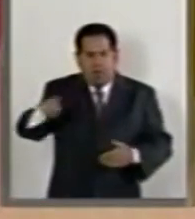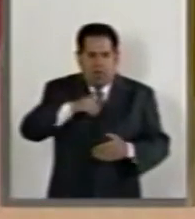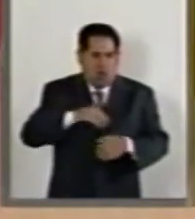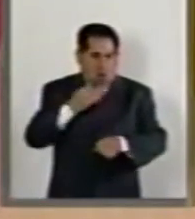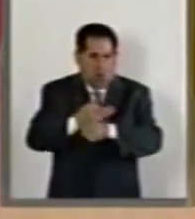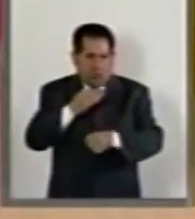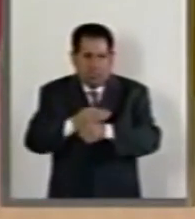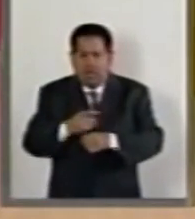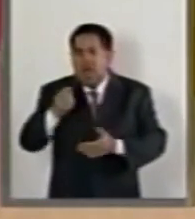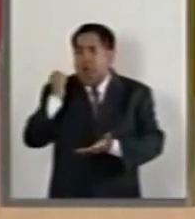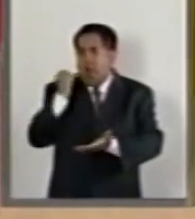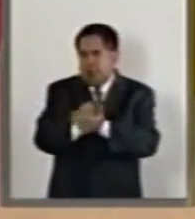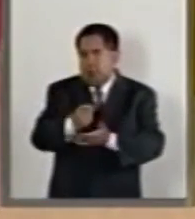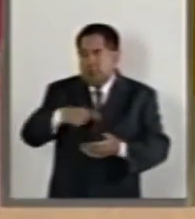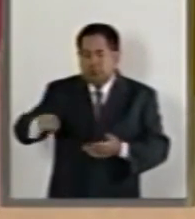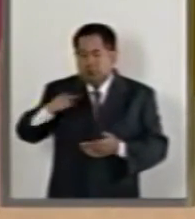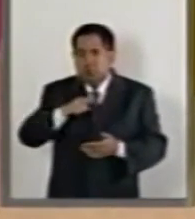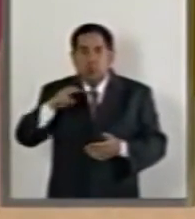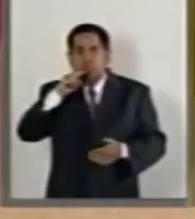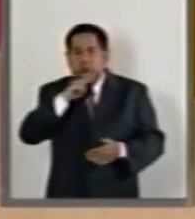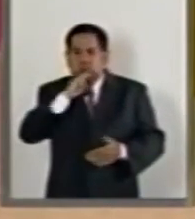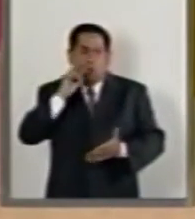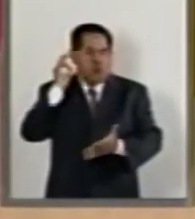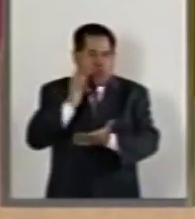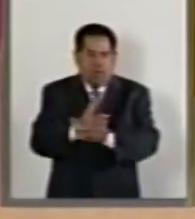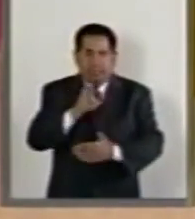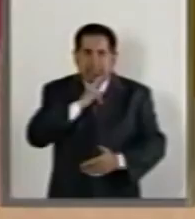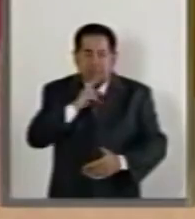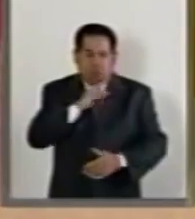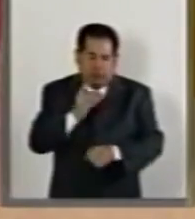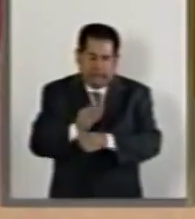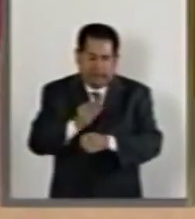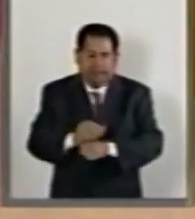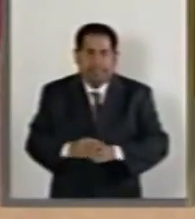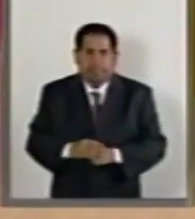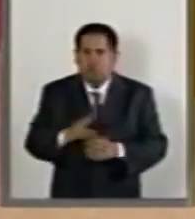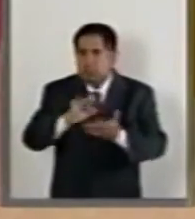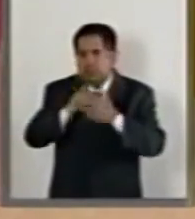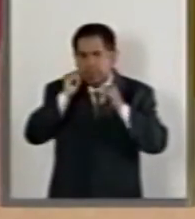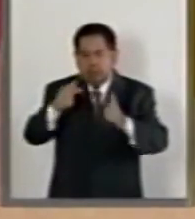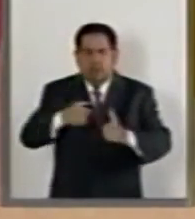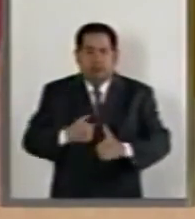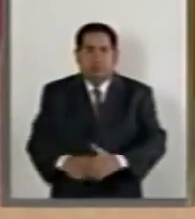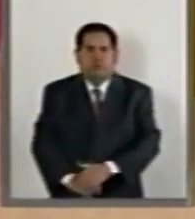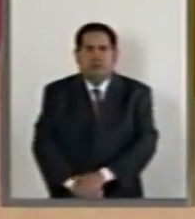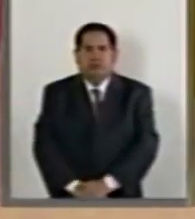aprobado por obvia y urgente resolución. Muchas gracias por su atención.